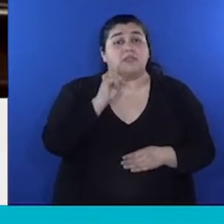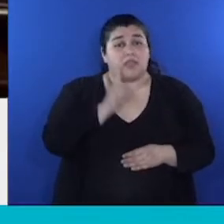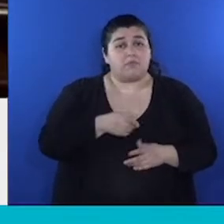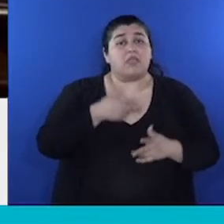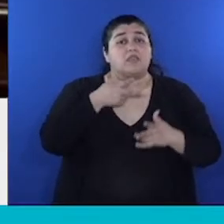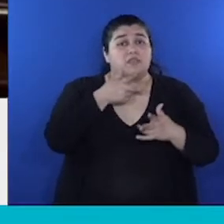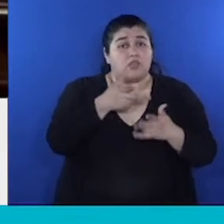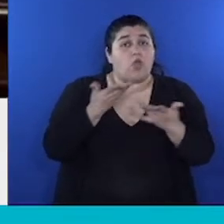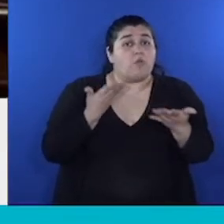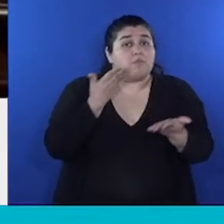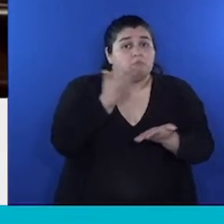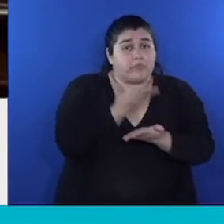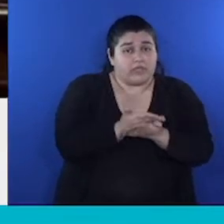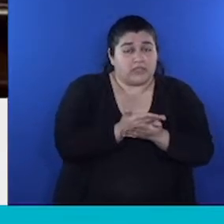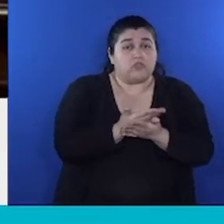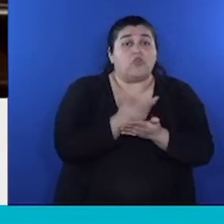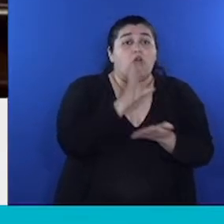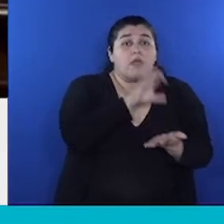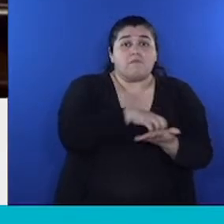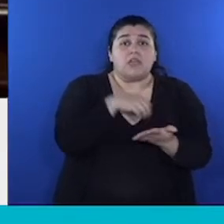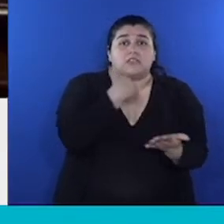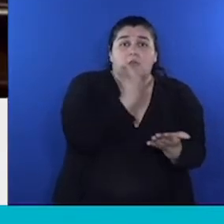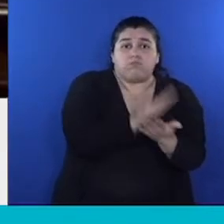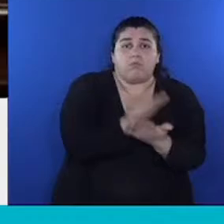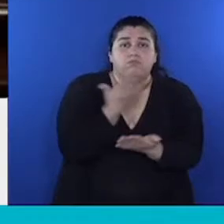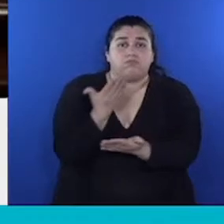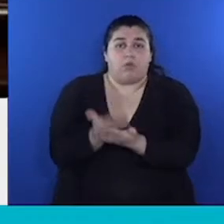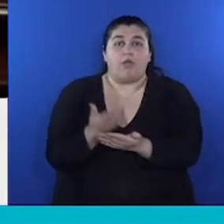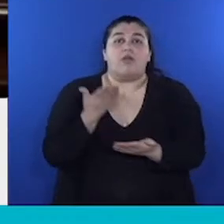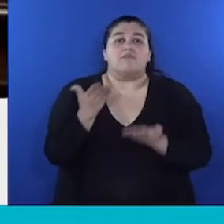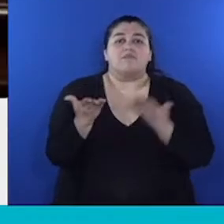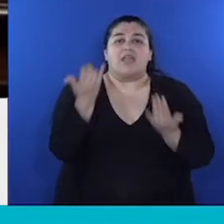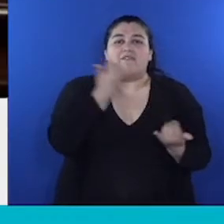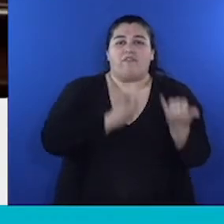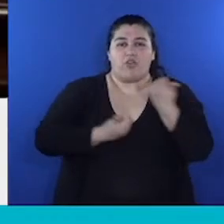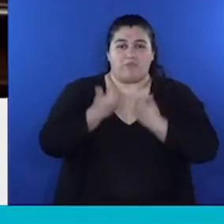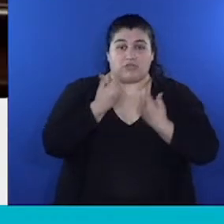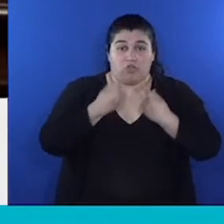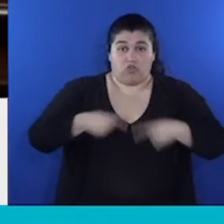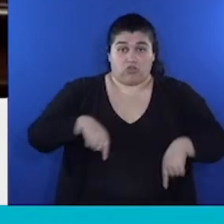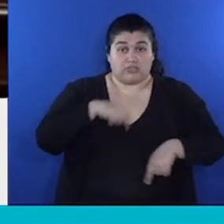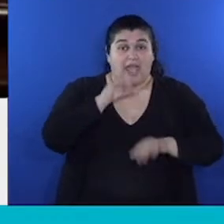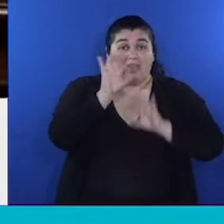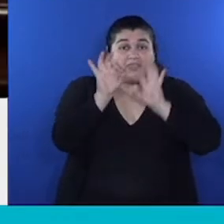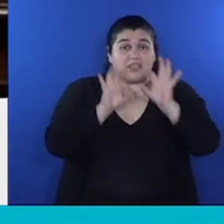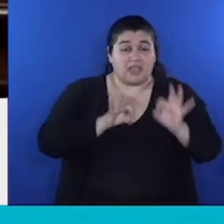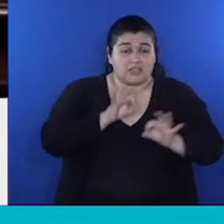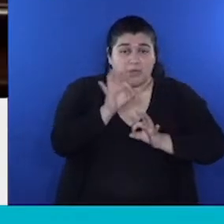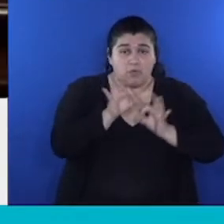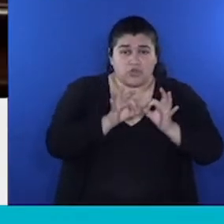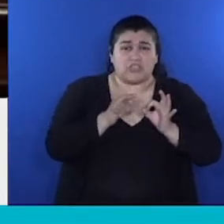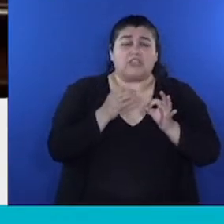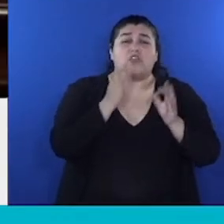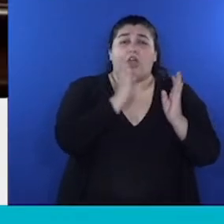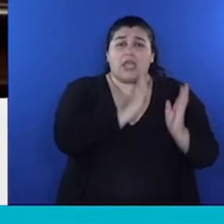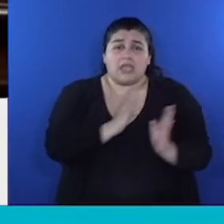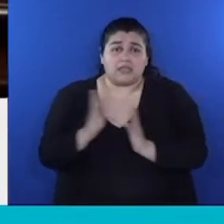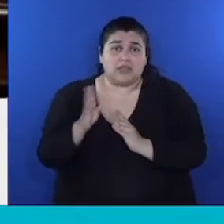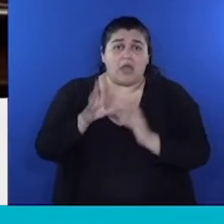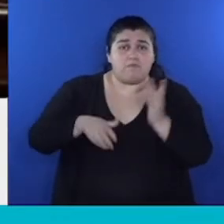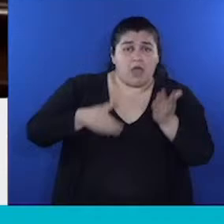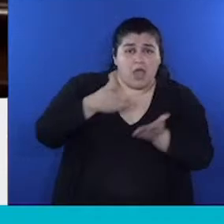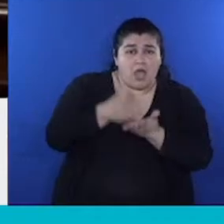una solicitud a ambas compañías para obtener más información, ya que al momento no conocemos los detalles del proyecto, sus etapas, duración y cronograma de